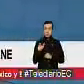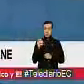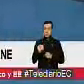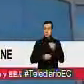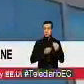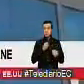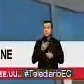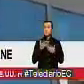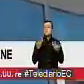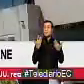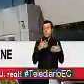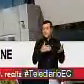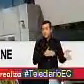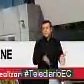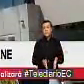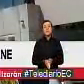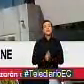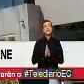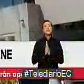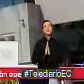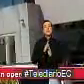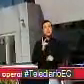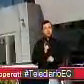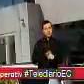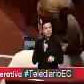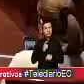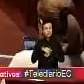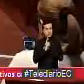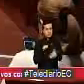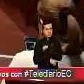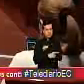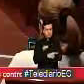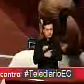también apeló la sentencia y pidió el endurecimiento de la sanción.